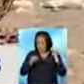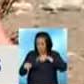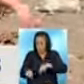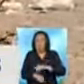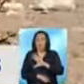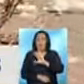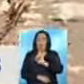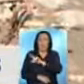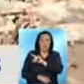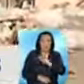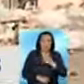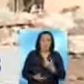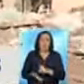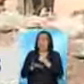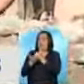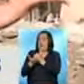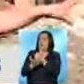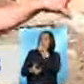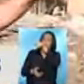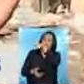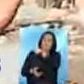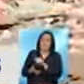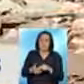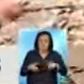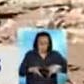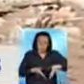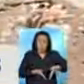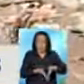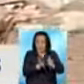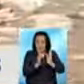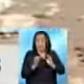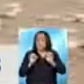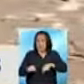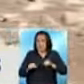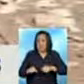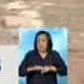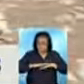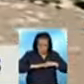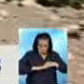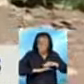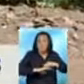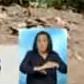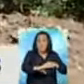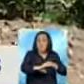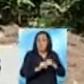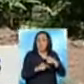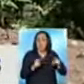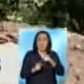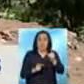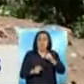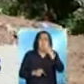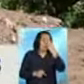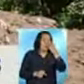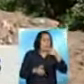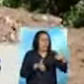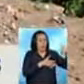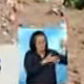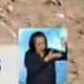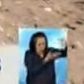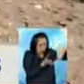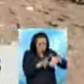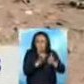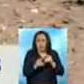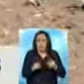estamos viniendo acá porque la ayuda solo se queda aquí. Esta era una pista, ¿no? Exacto, esta es la pista y hacia arriba, por donde baja el huaico, son todas